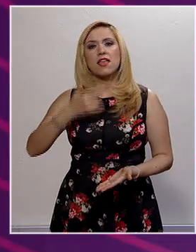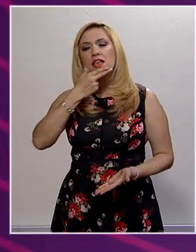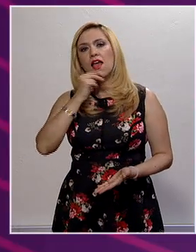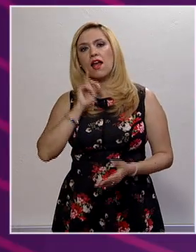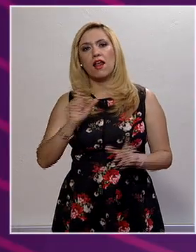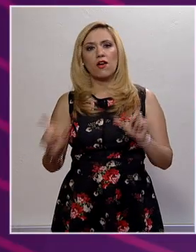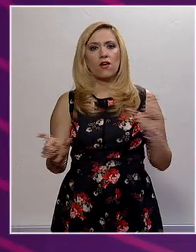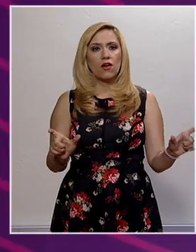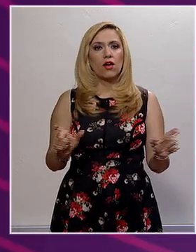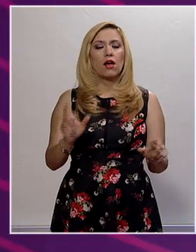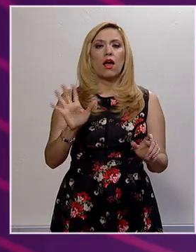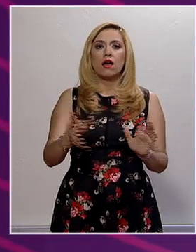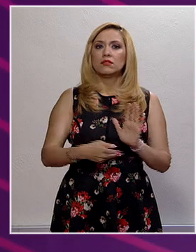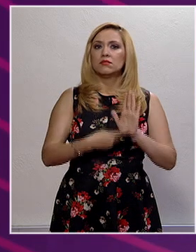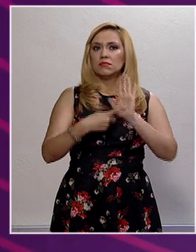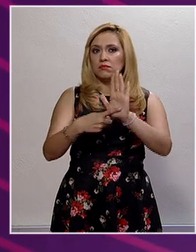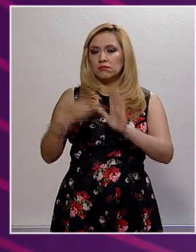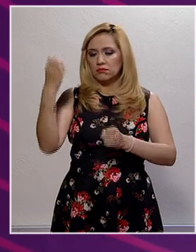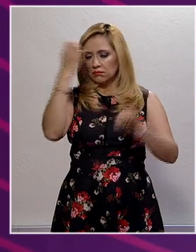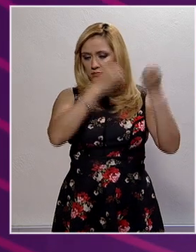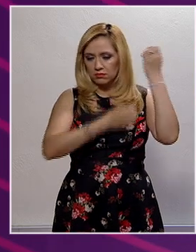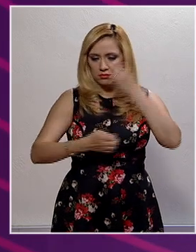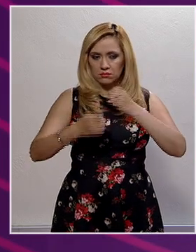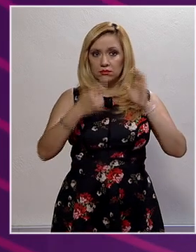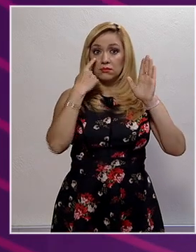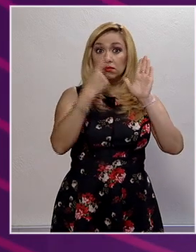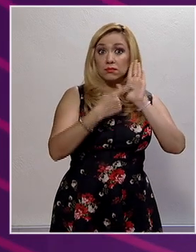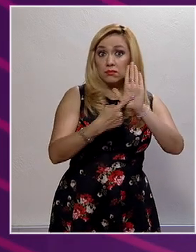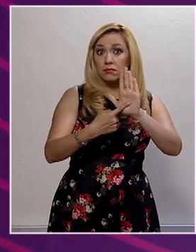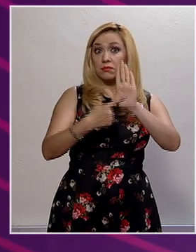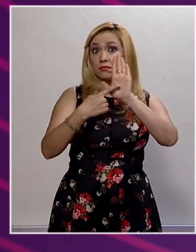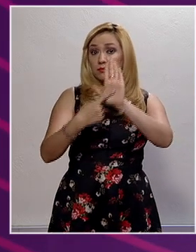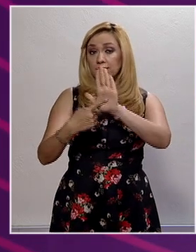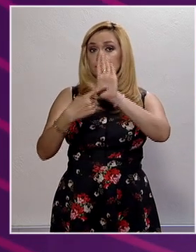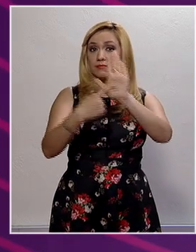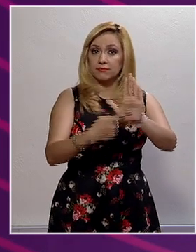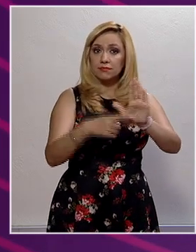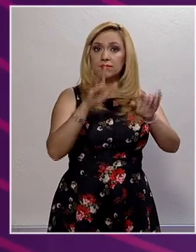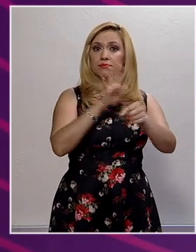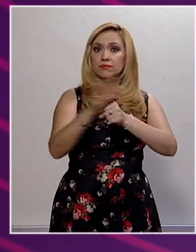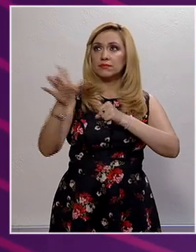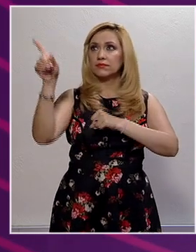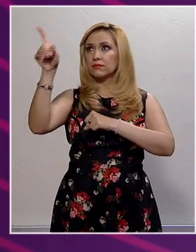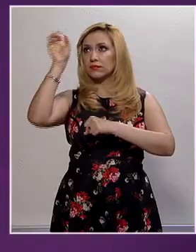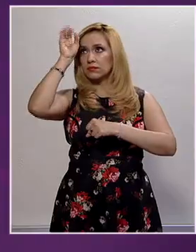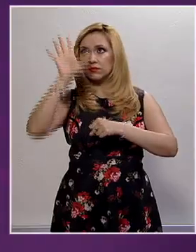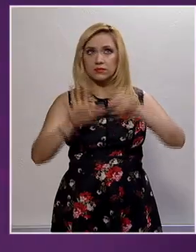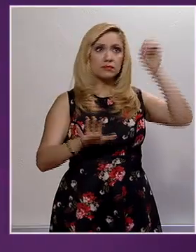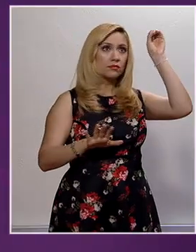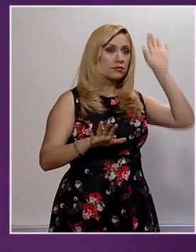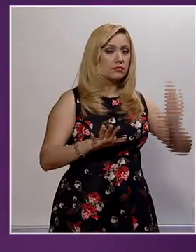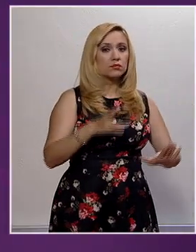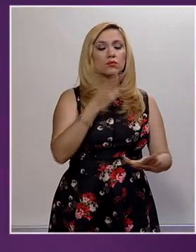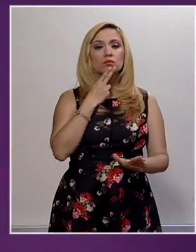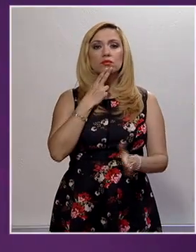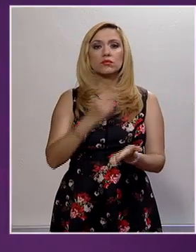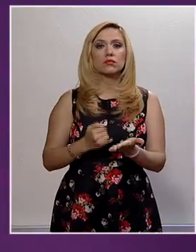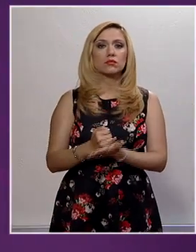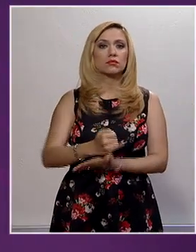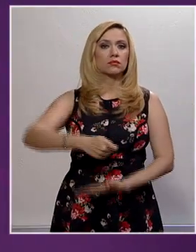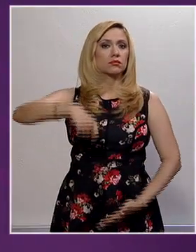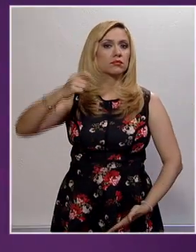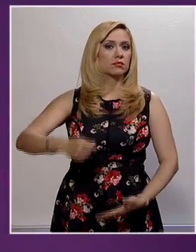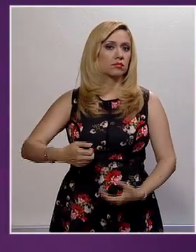donde presentamos y analizamos y subrayamos los criterios usados por los operadores